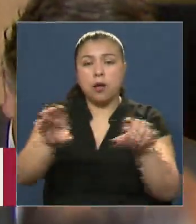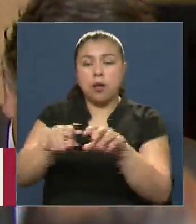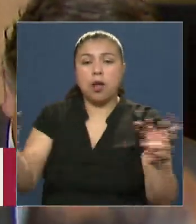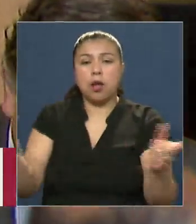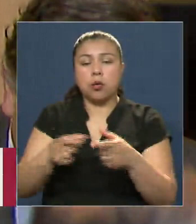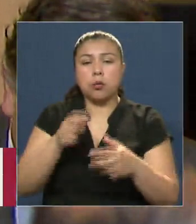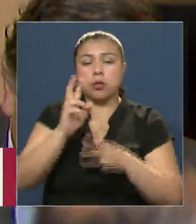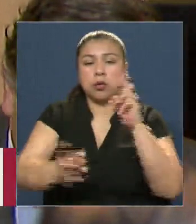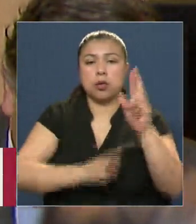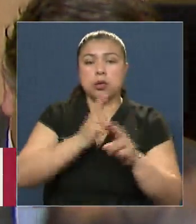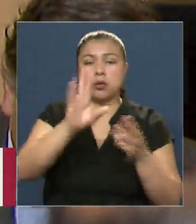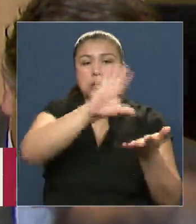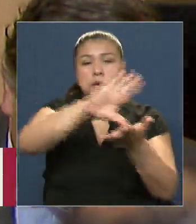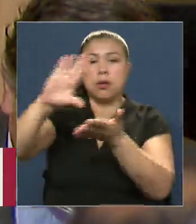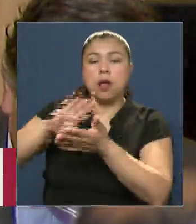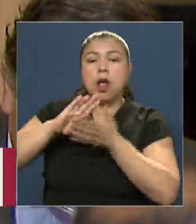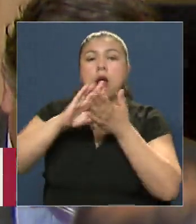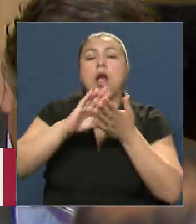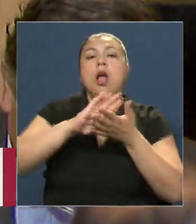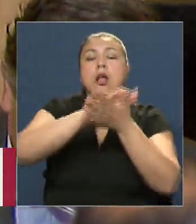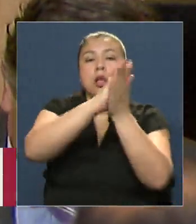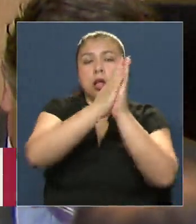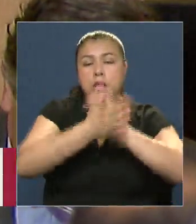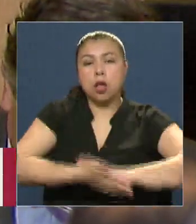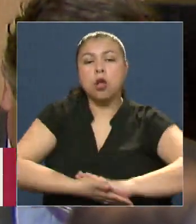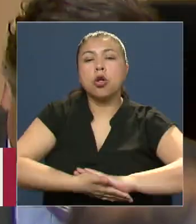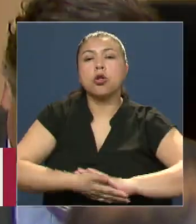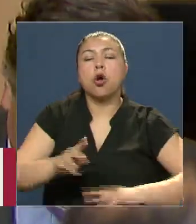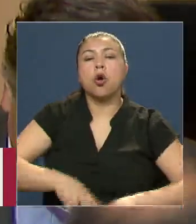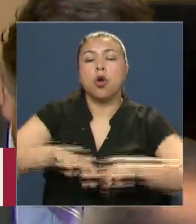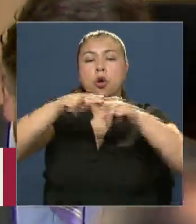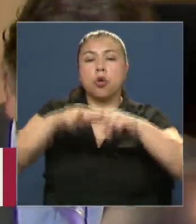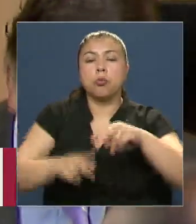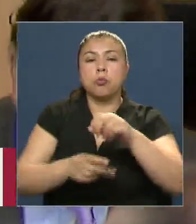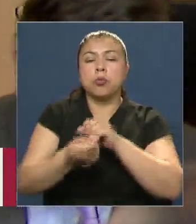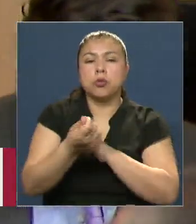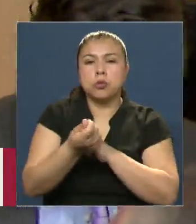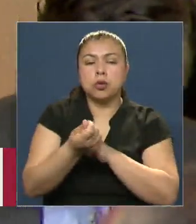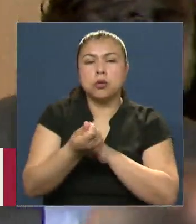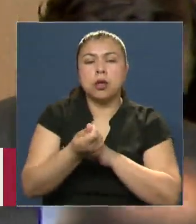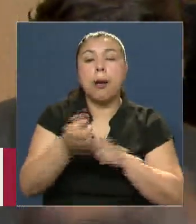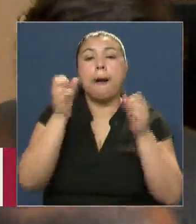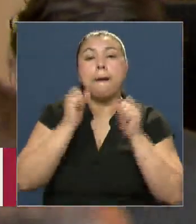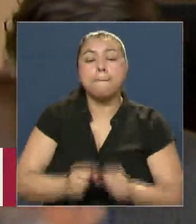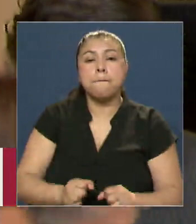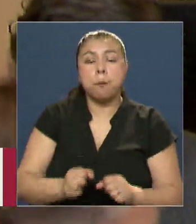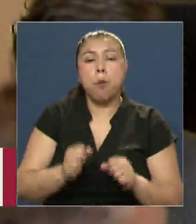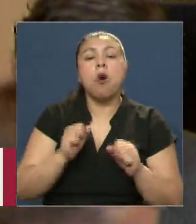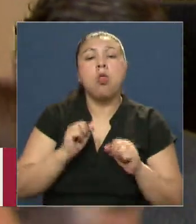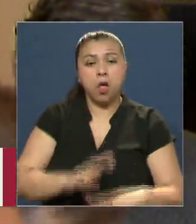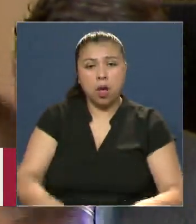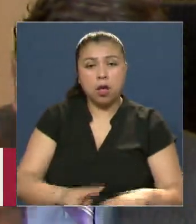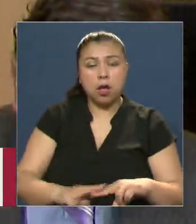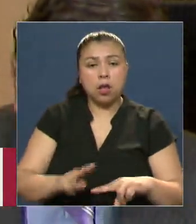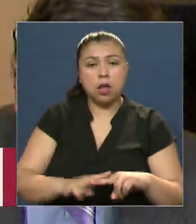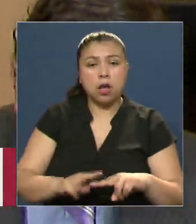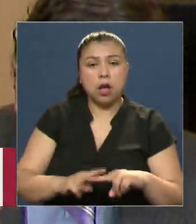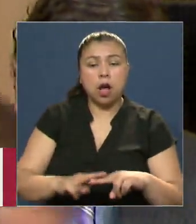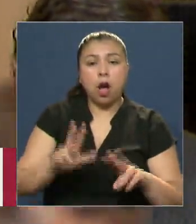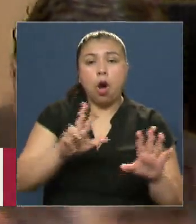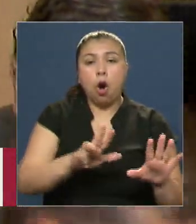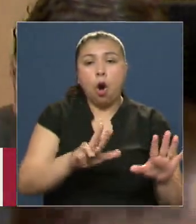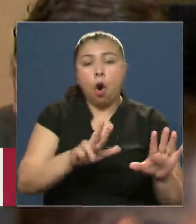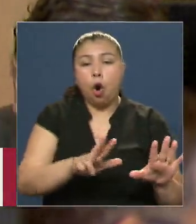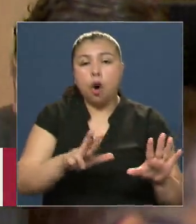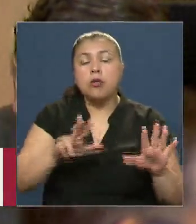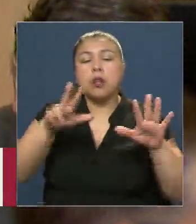de Relaciones Exteriores y la casi totalidad de los miembros de la Comisión de Hacienda, posibilita la concreción de las